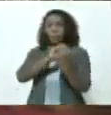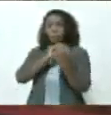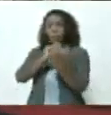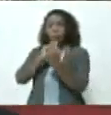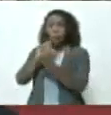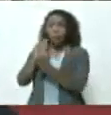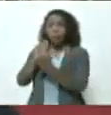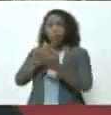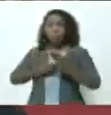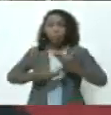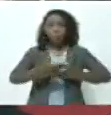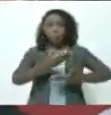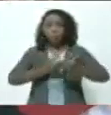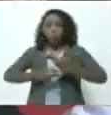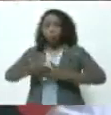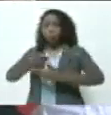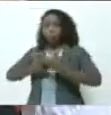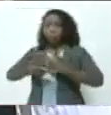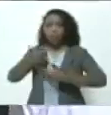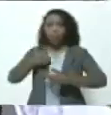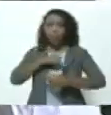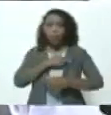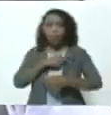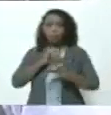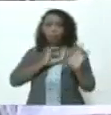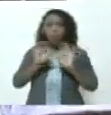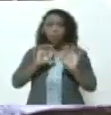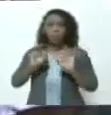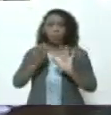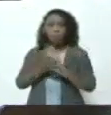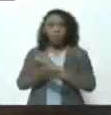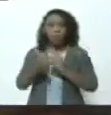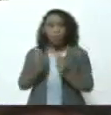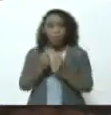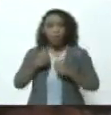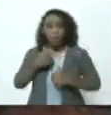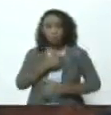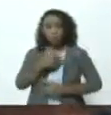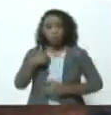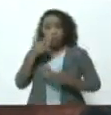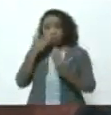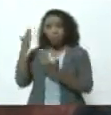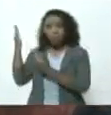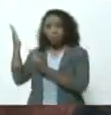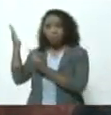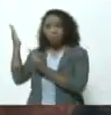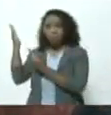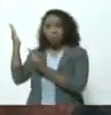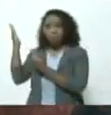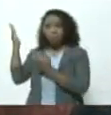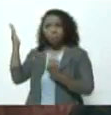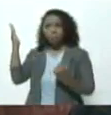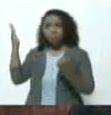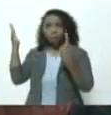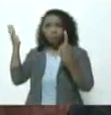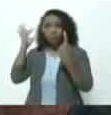intercambiar con parte de nuestro elenco y conmigo lo que quieran, ¿ok? Damas primero.